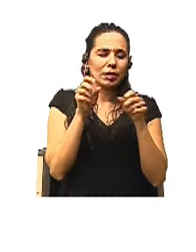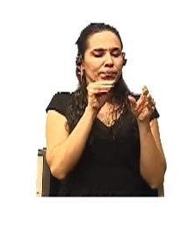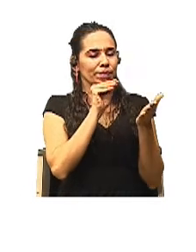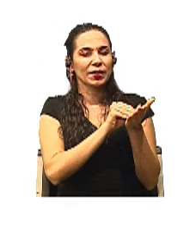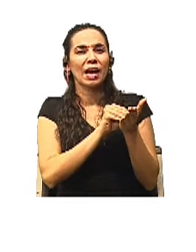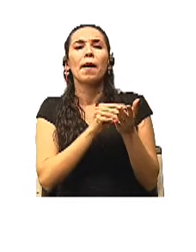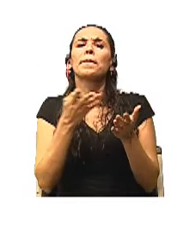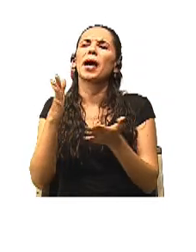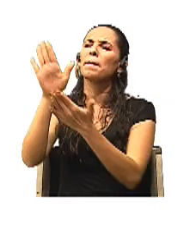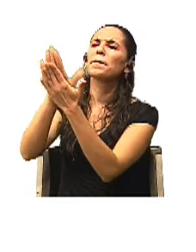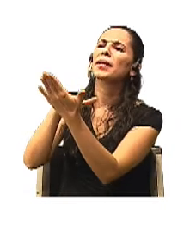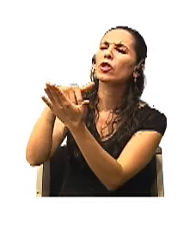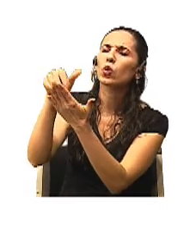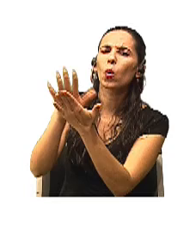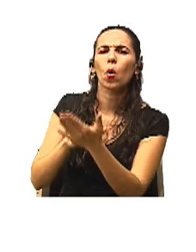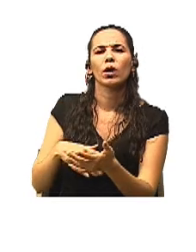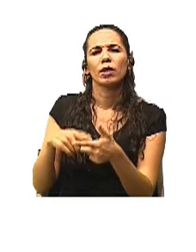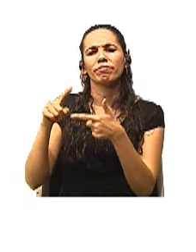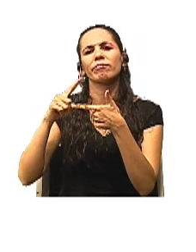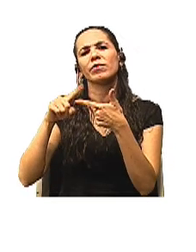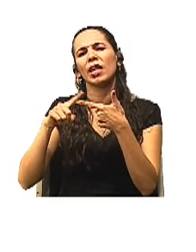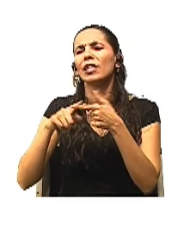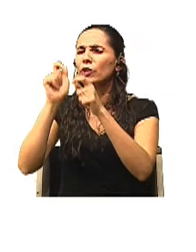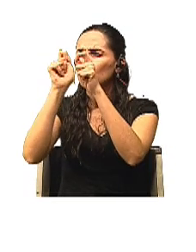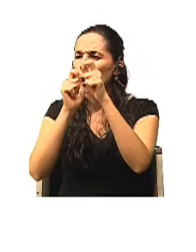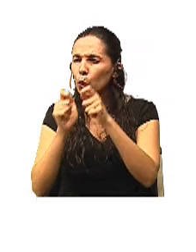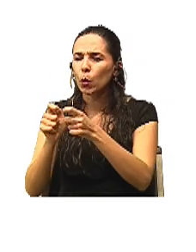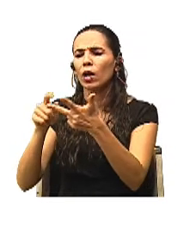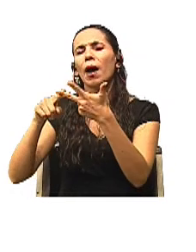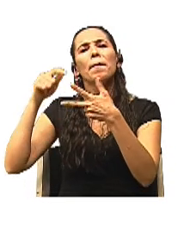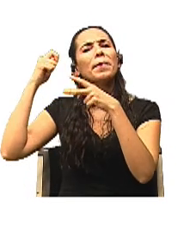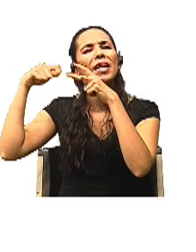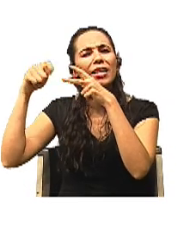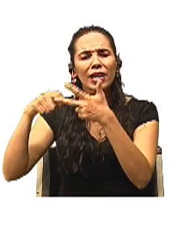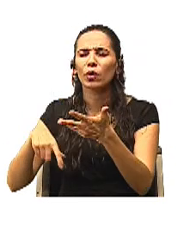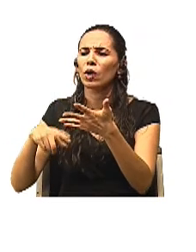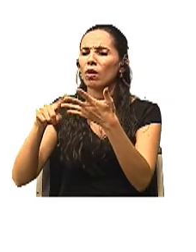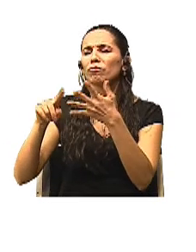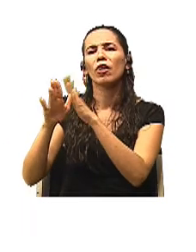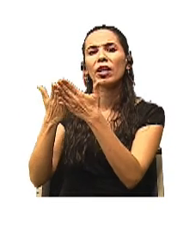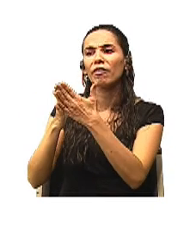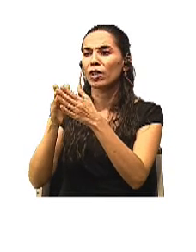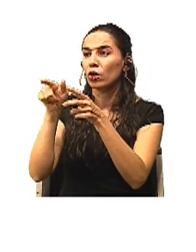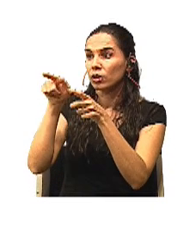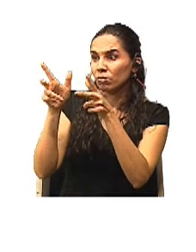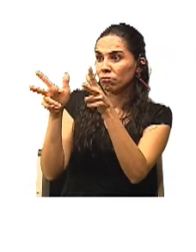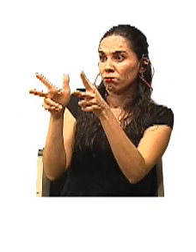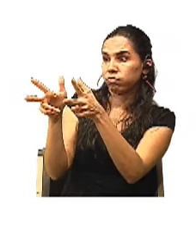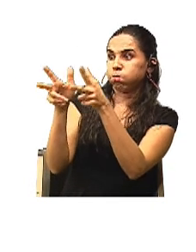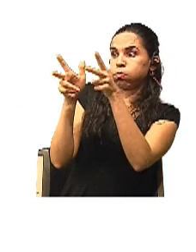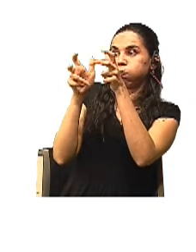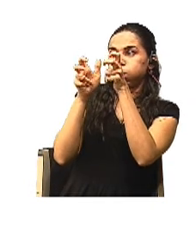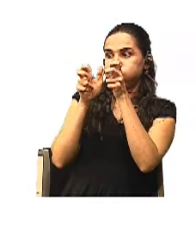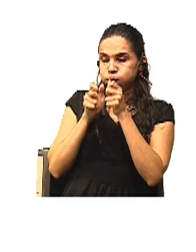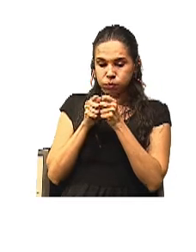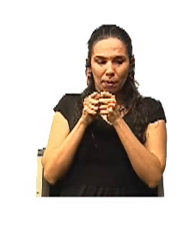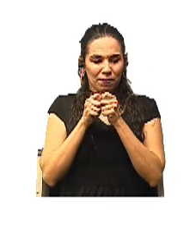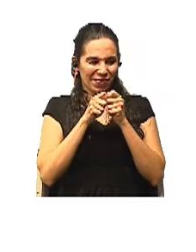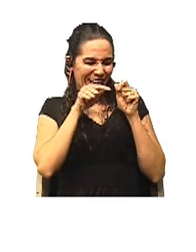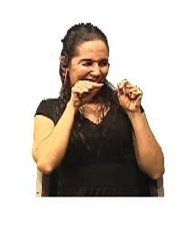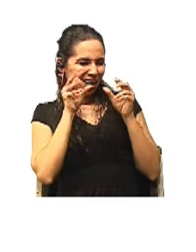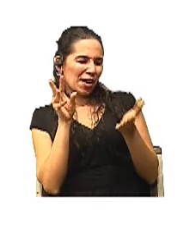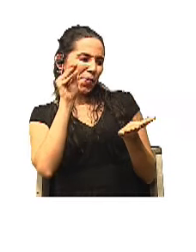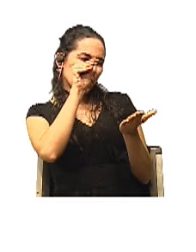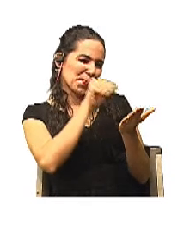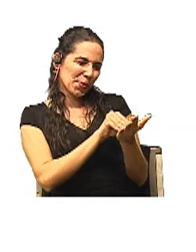escultura, una película, un libro. Cualquier tipo de texto va a ser referencia directa a